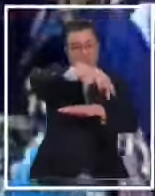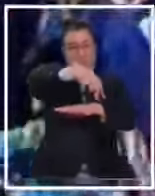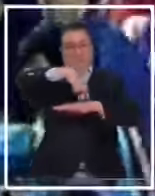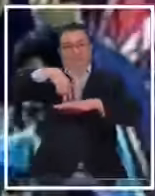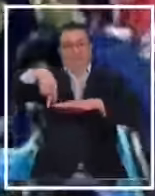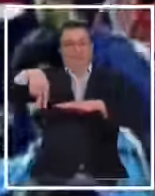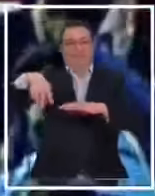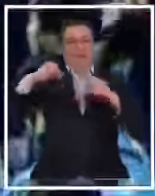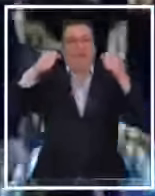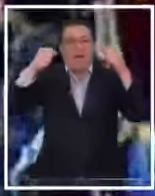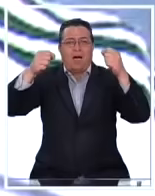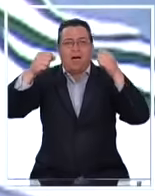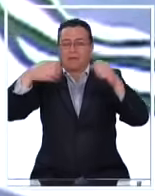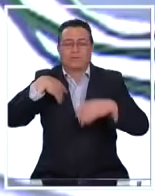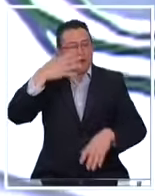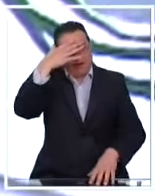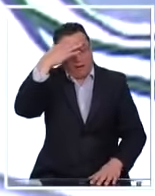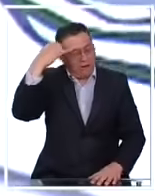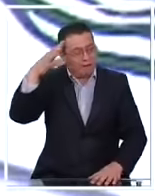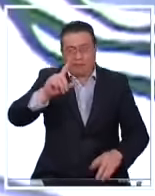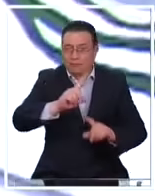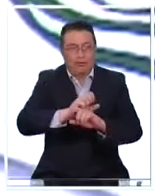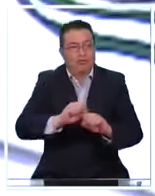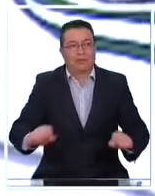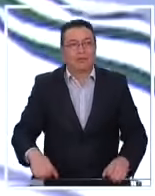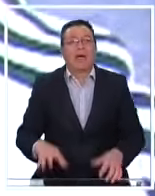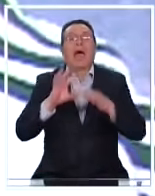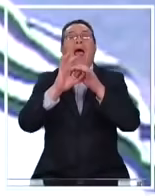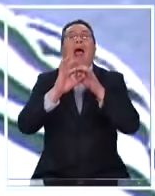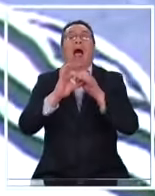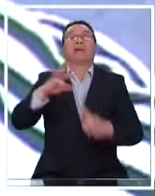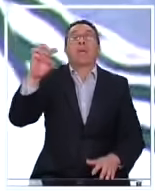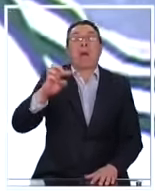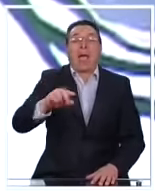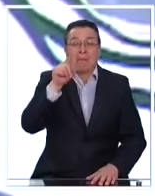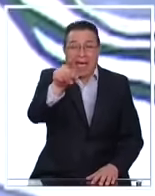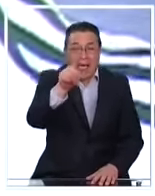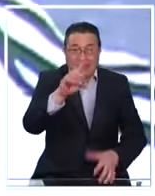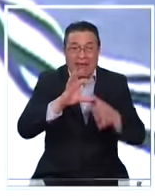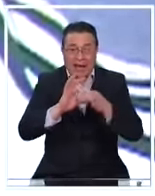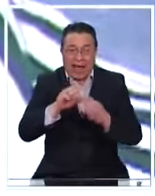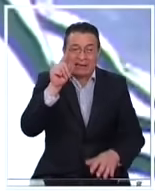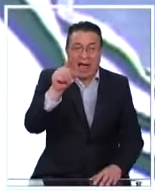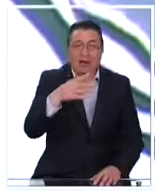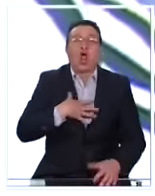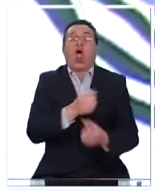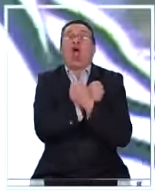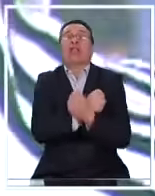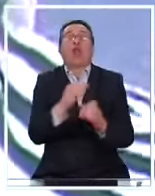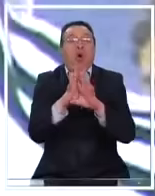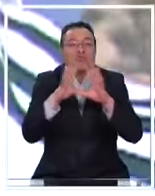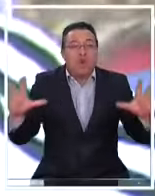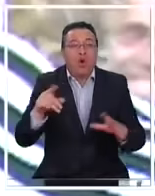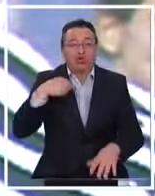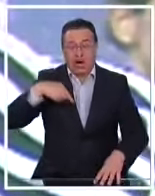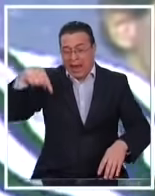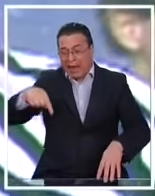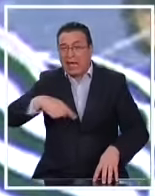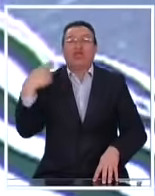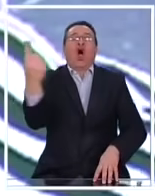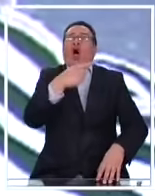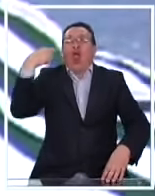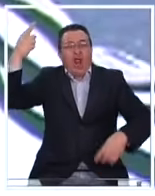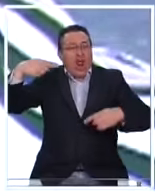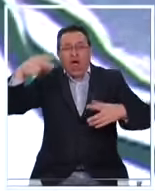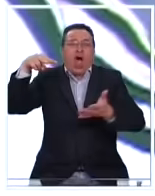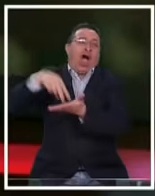sin lugar a dudas, no lo olvidaré. ¡Gracias, papá! ¡Esto es para ustedes también! ¡Los quiero mucho! ¡Acá está la gente toda